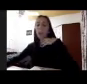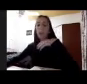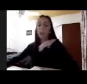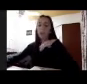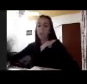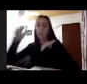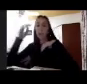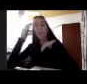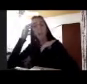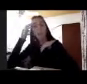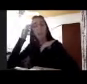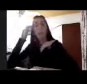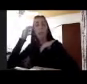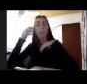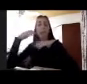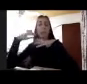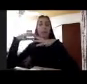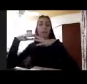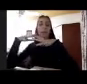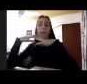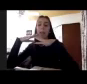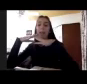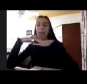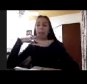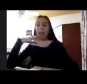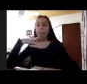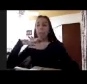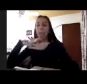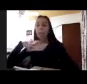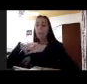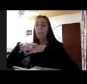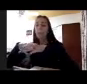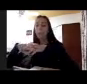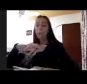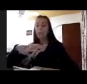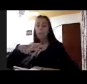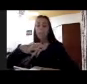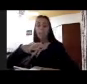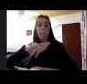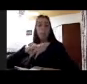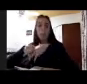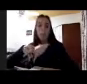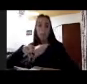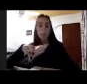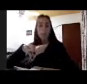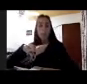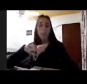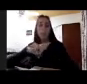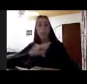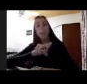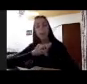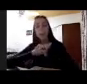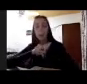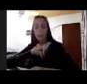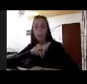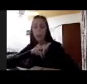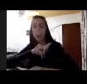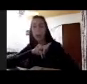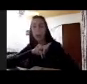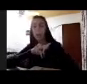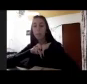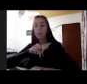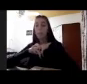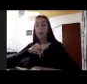de vivienda y una vivienda colectiva, en este caso era pensar en una densidad media, dejando atrás